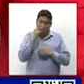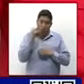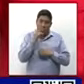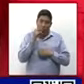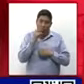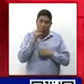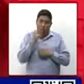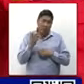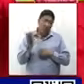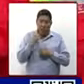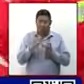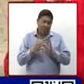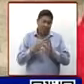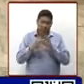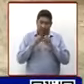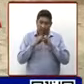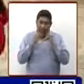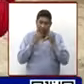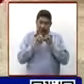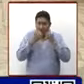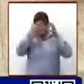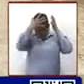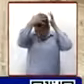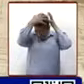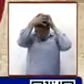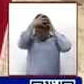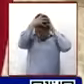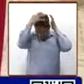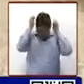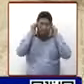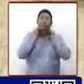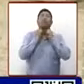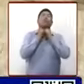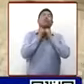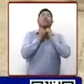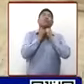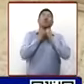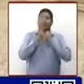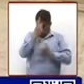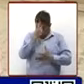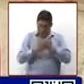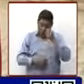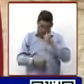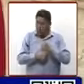Vamos a unirnos al equipo entonces, ¿no? Que esquite bien. Claro que sí, adelante, sí, con toda confianza.